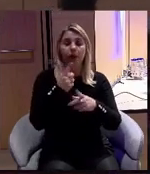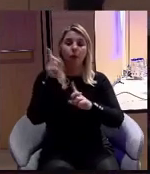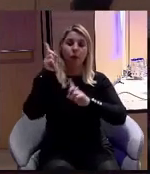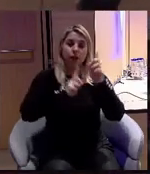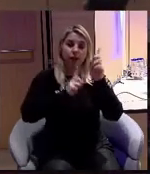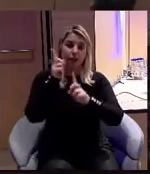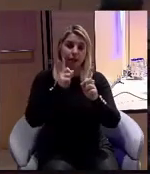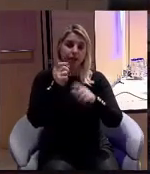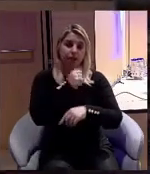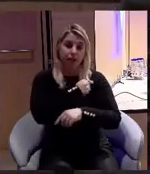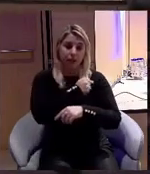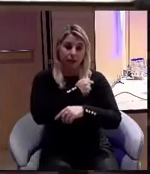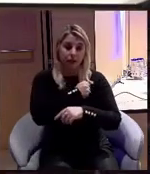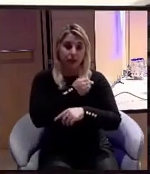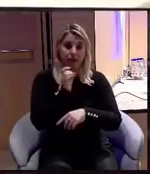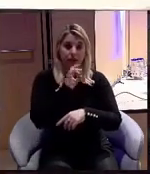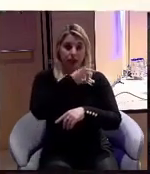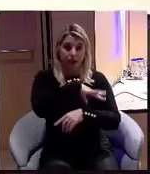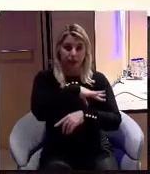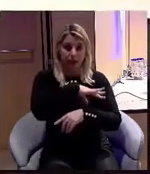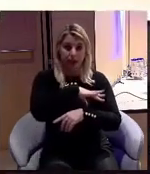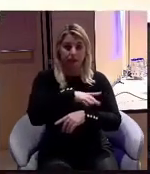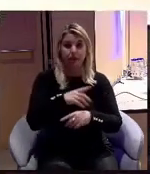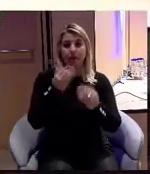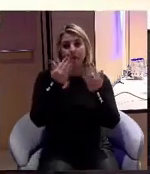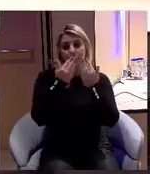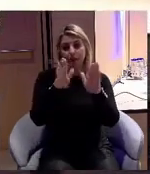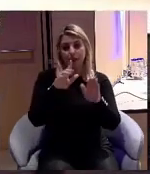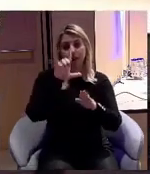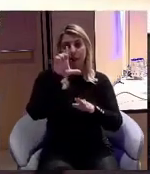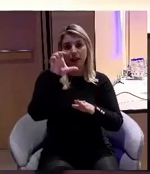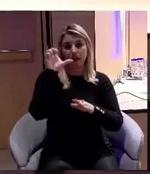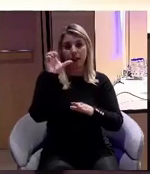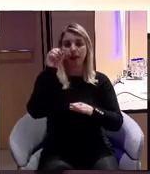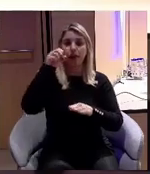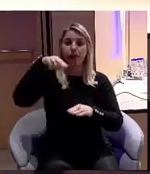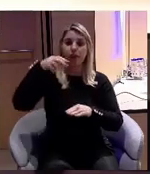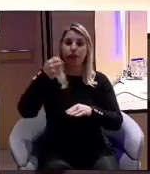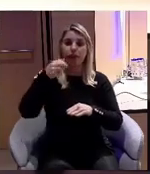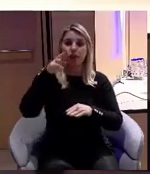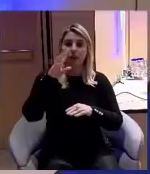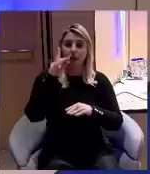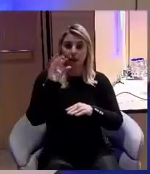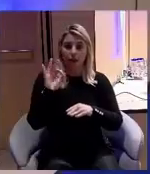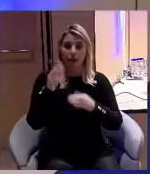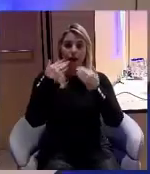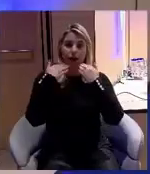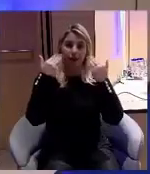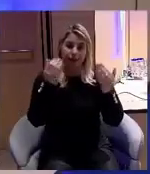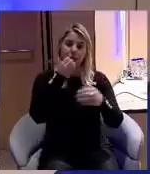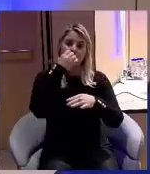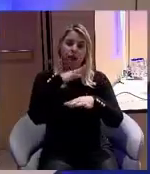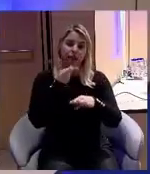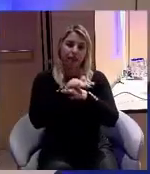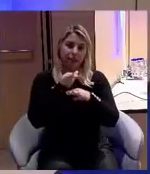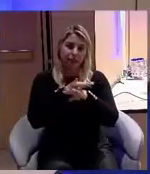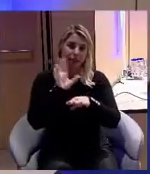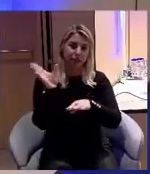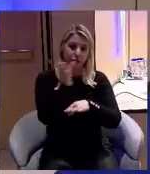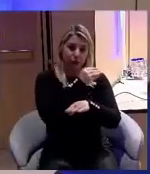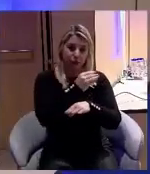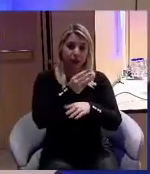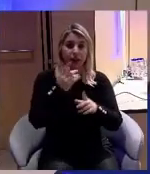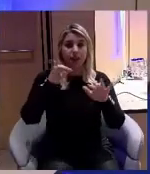e va arrancar Leonardo Muchísimas gracias Muy buenas tardes a todos y a todas